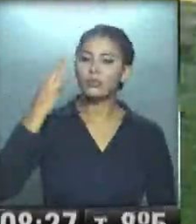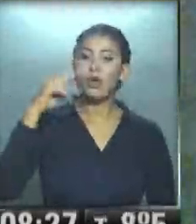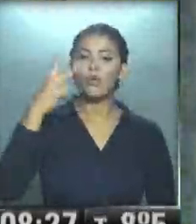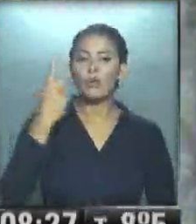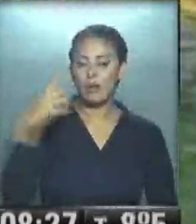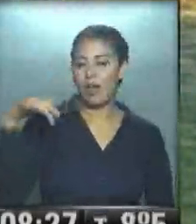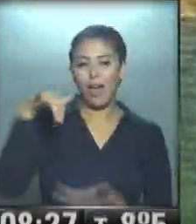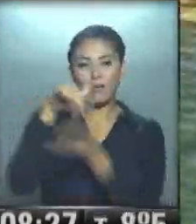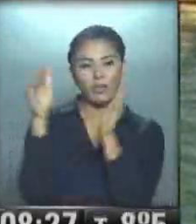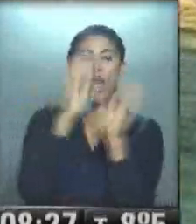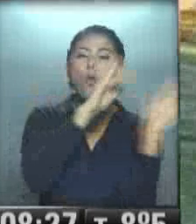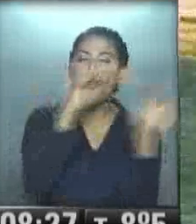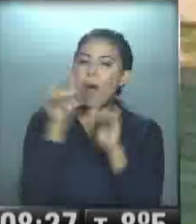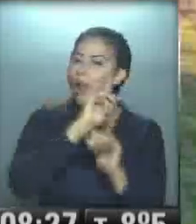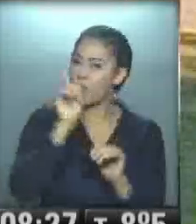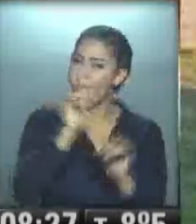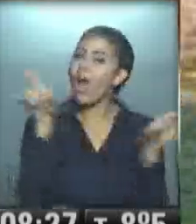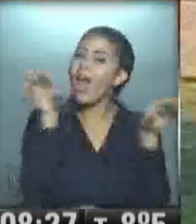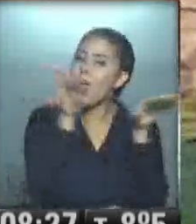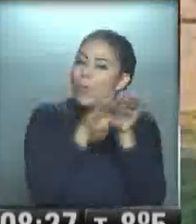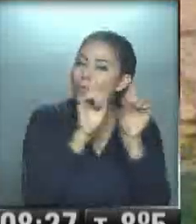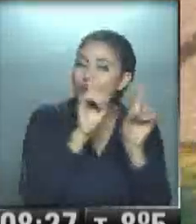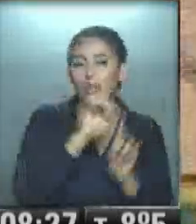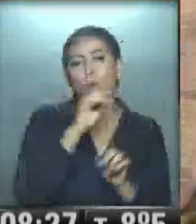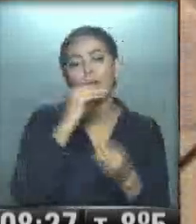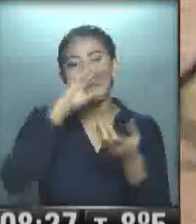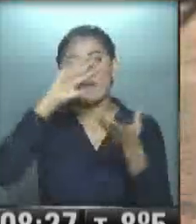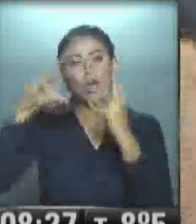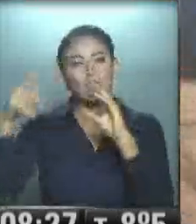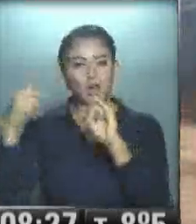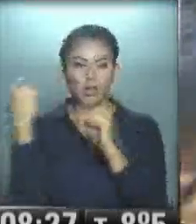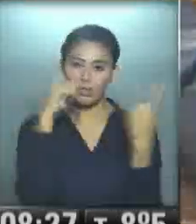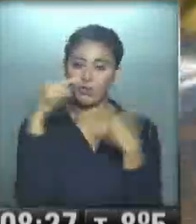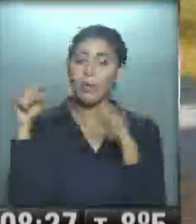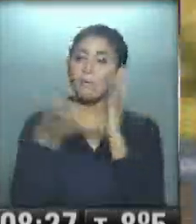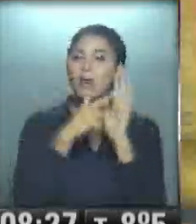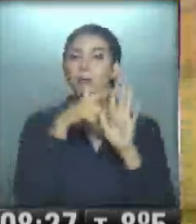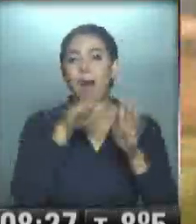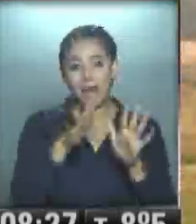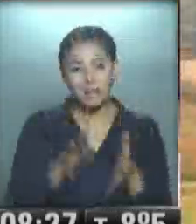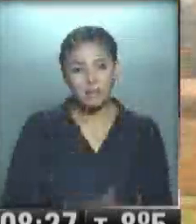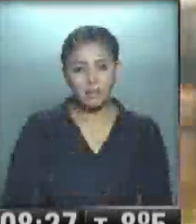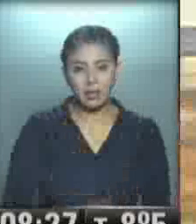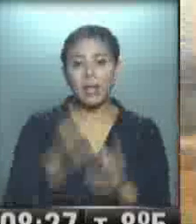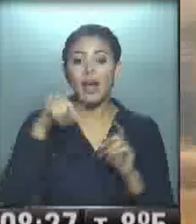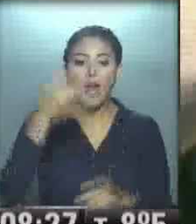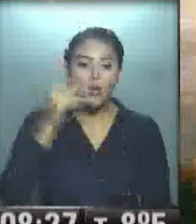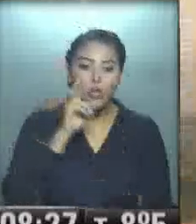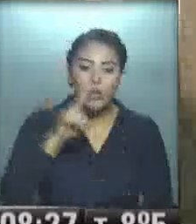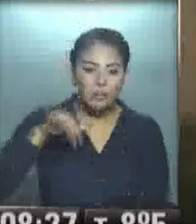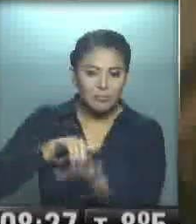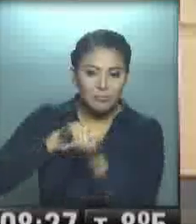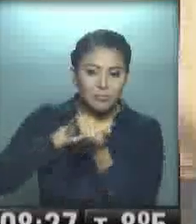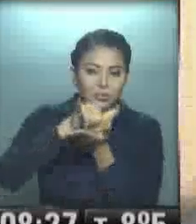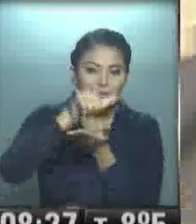avioneta no digo igual no digo igual porque el modelo es diferente Pero sí con características similares que también tamb está partiendo aquí desde